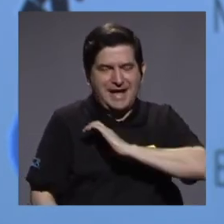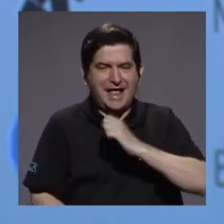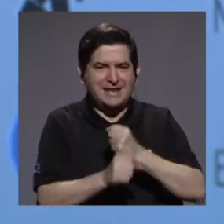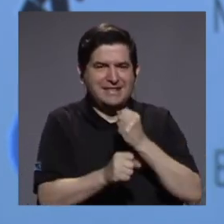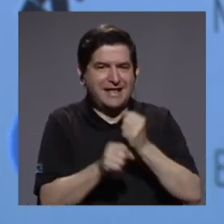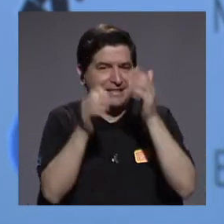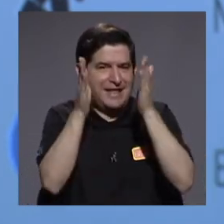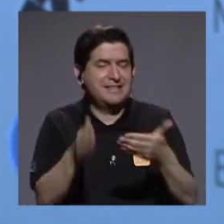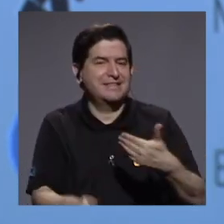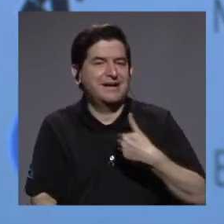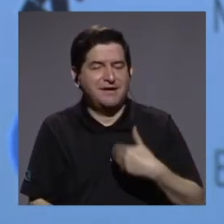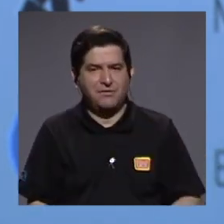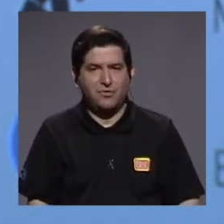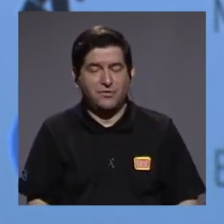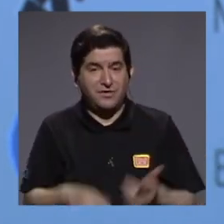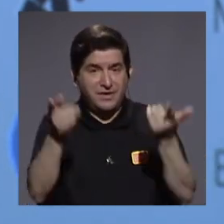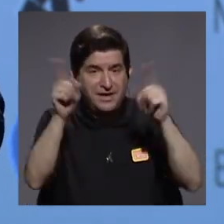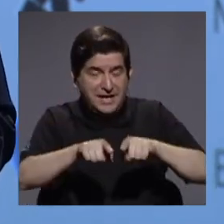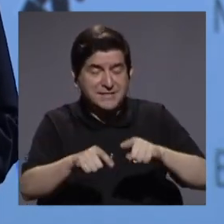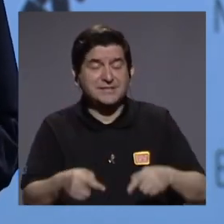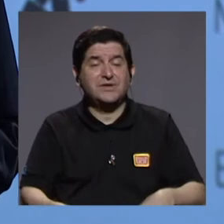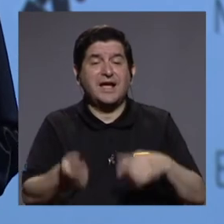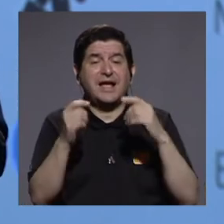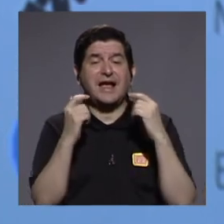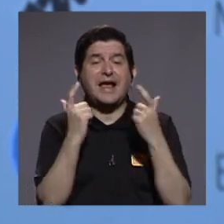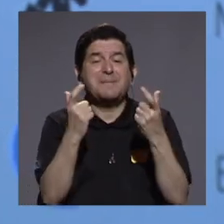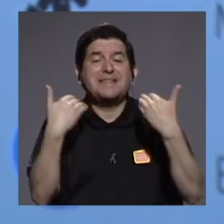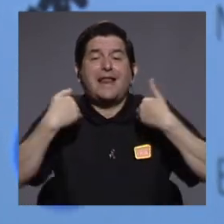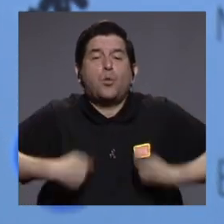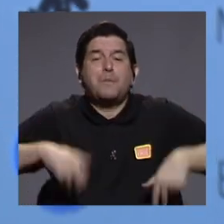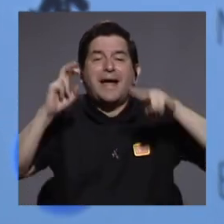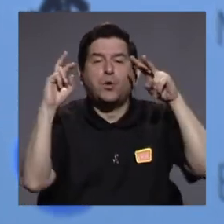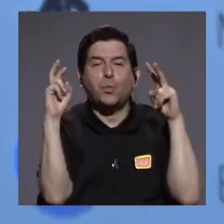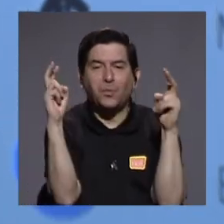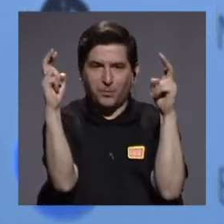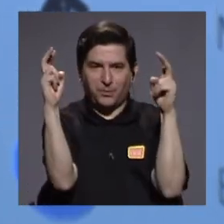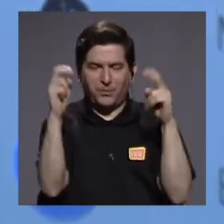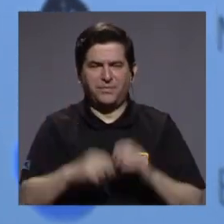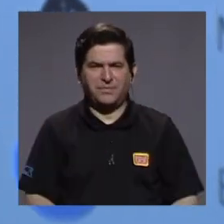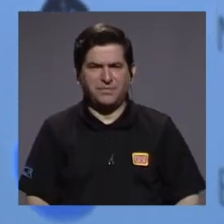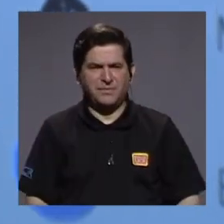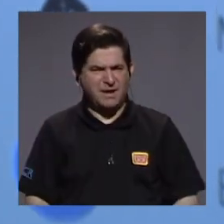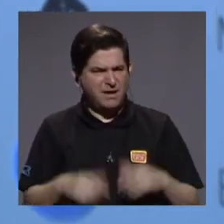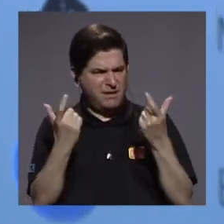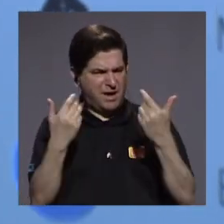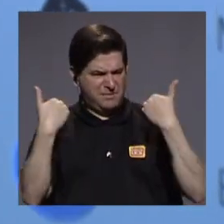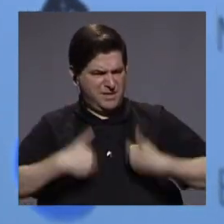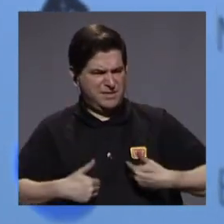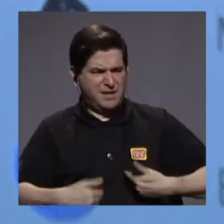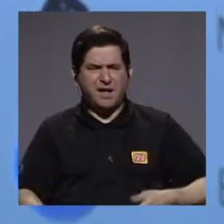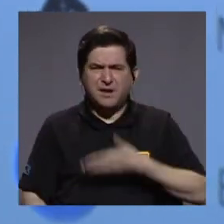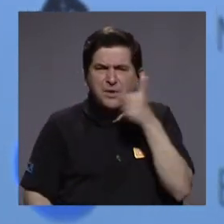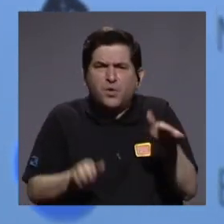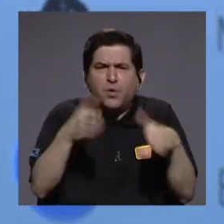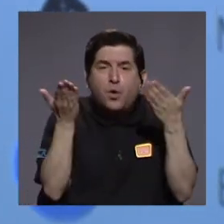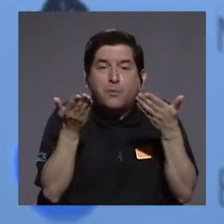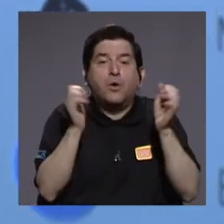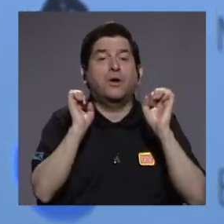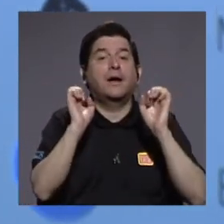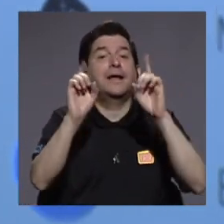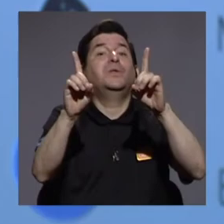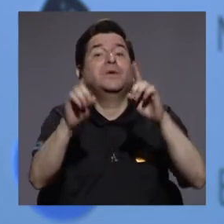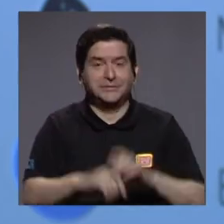trabajadores lo que llamamos capital humano el capital humano se mejora en primer lugar con más educación